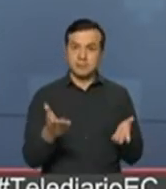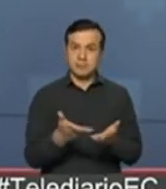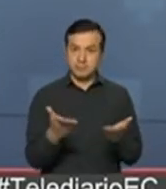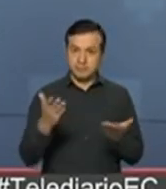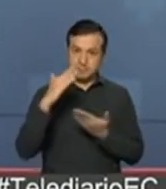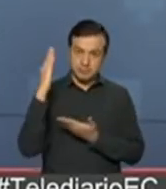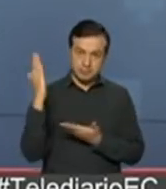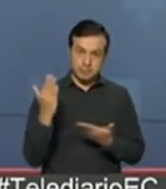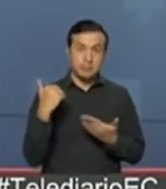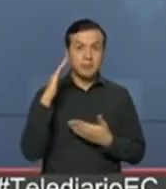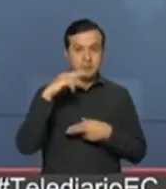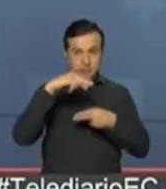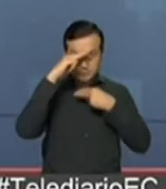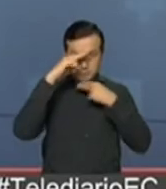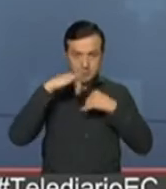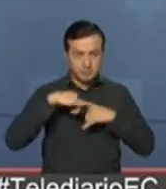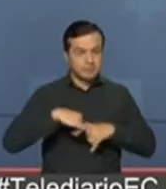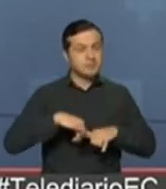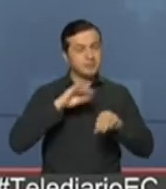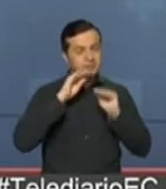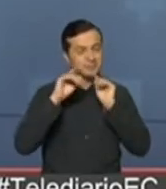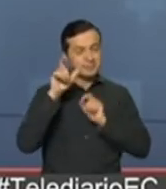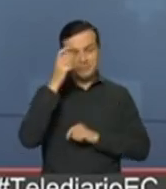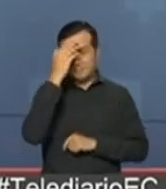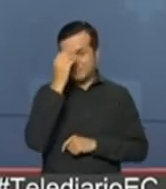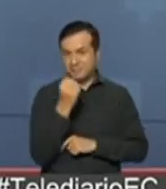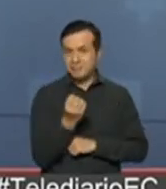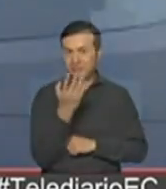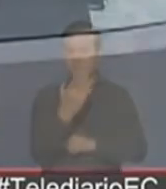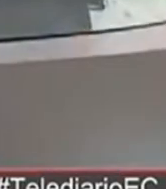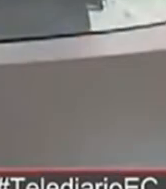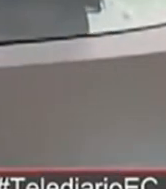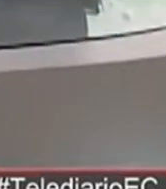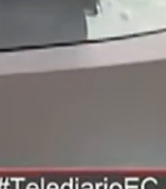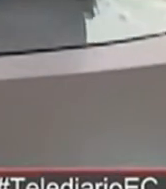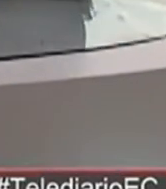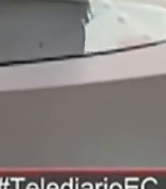señal ya se vienen más noticias con carla larrea buenos días